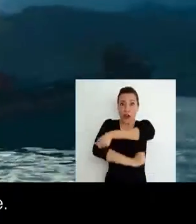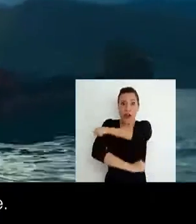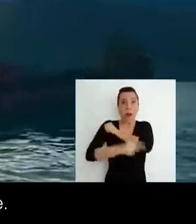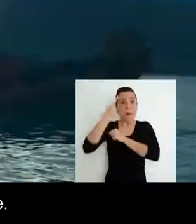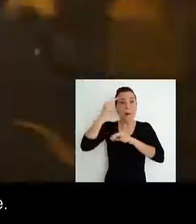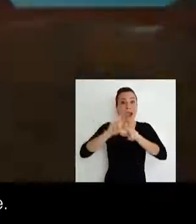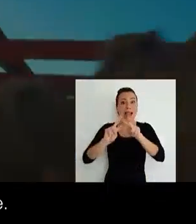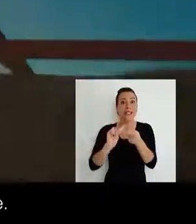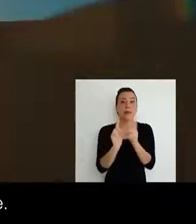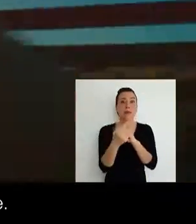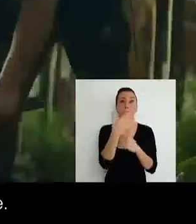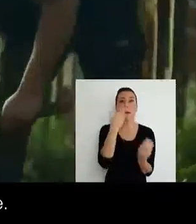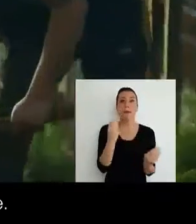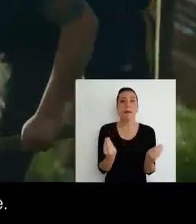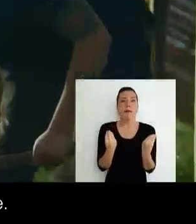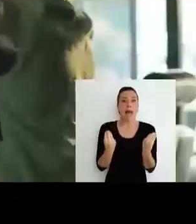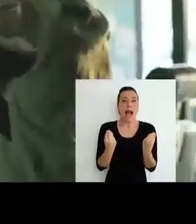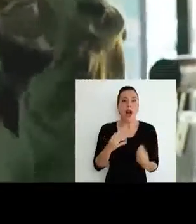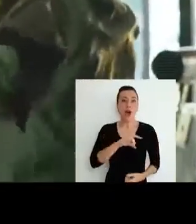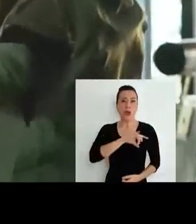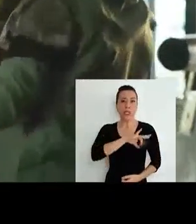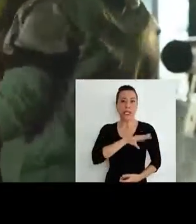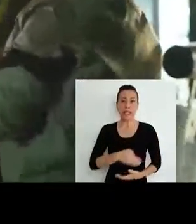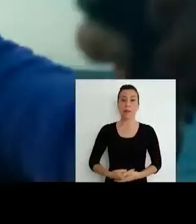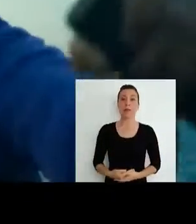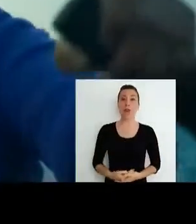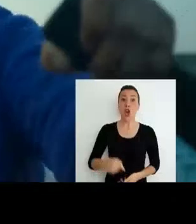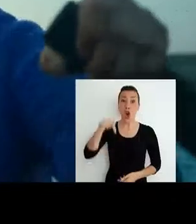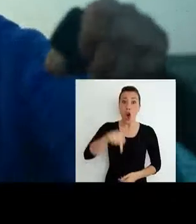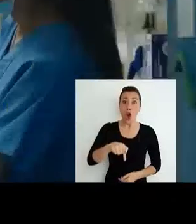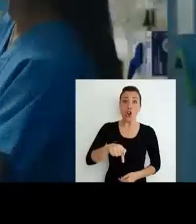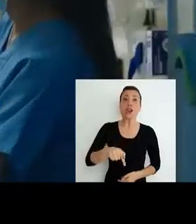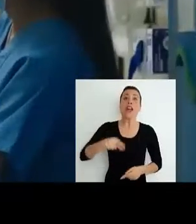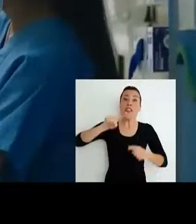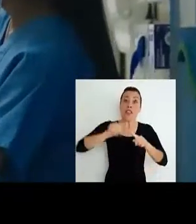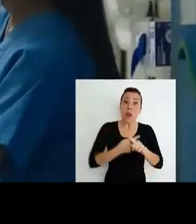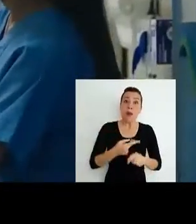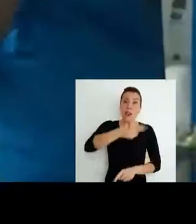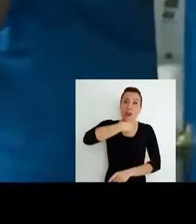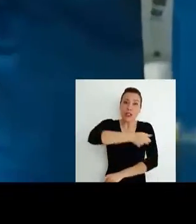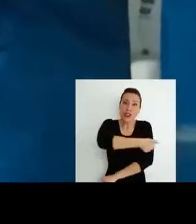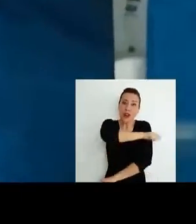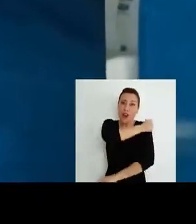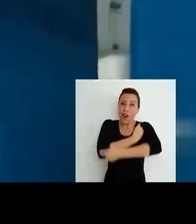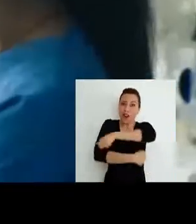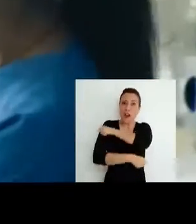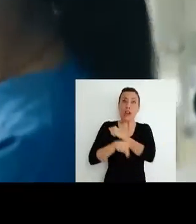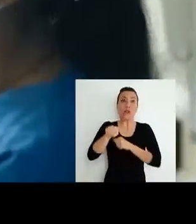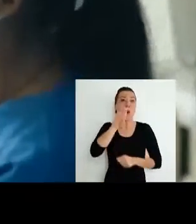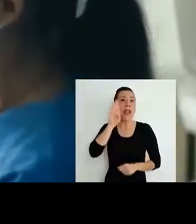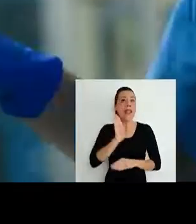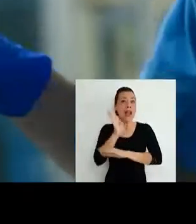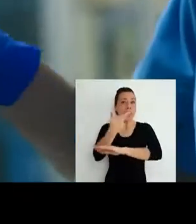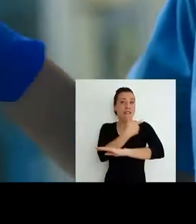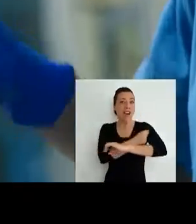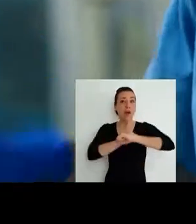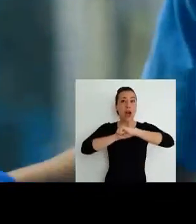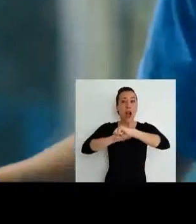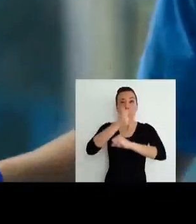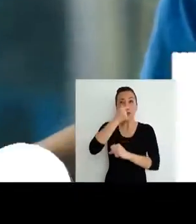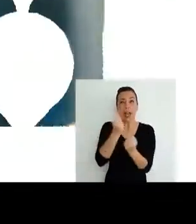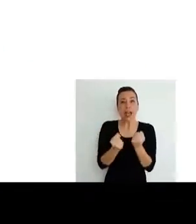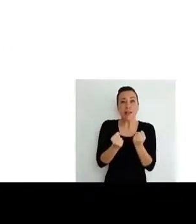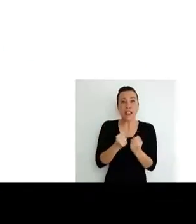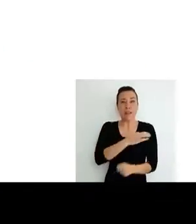vaya del psoe con el lema como fach ante calle vuelto way con creaban chingar two way buen chavo cuca no me